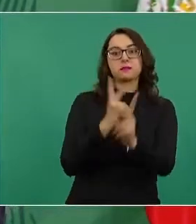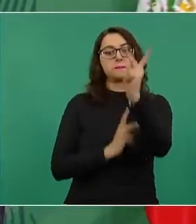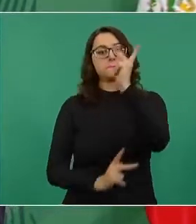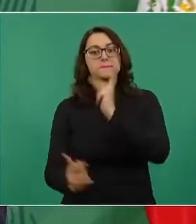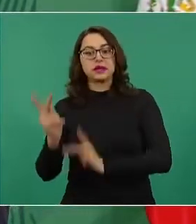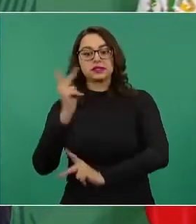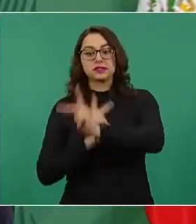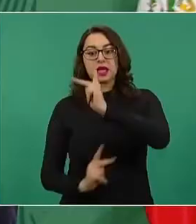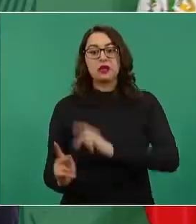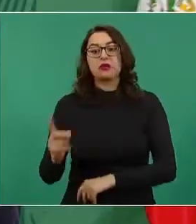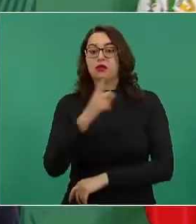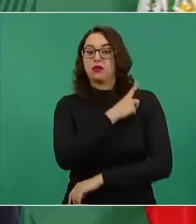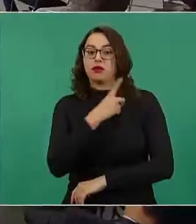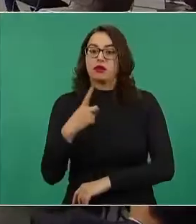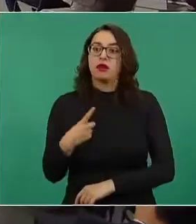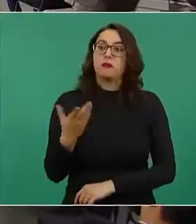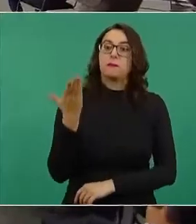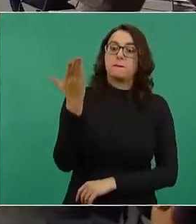con deuda.